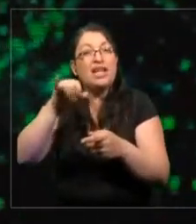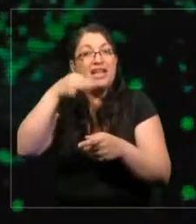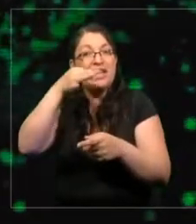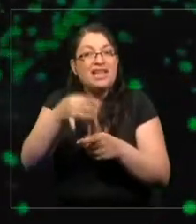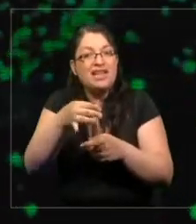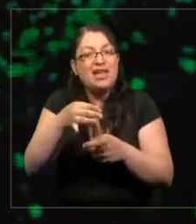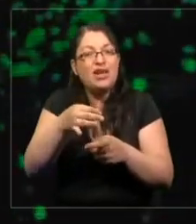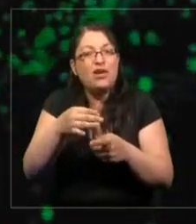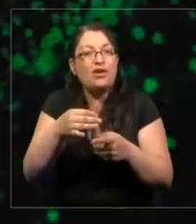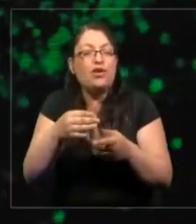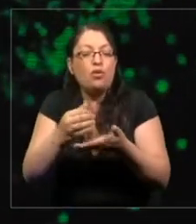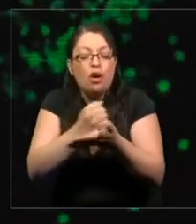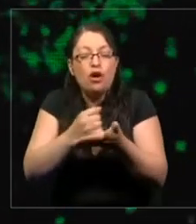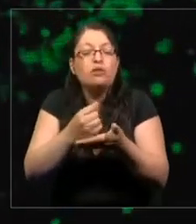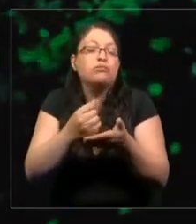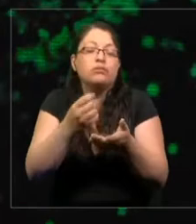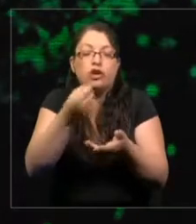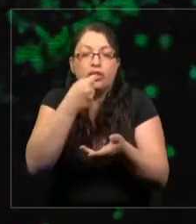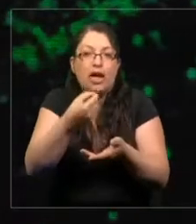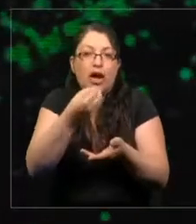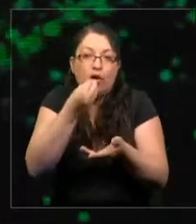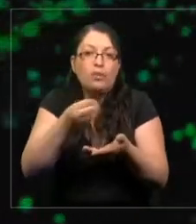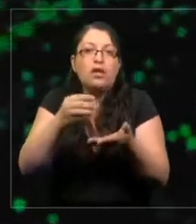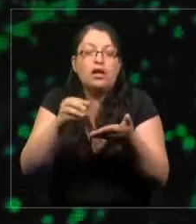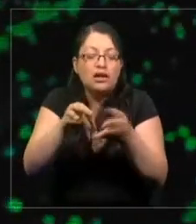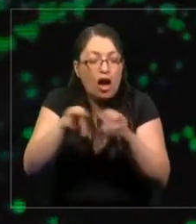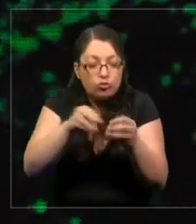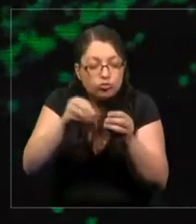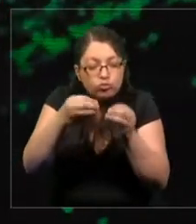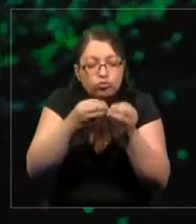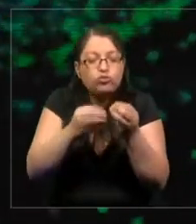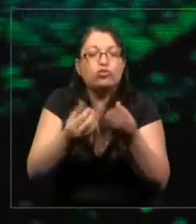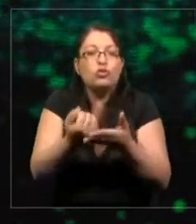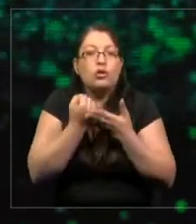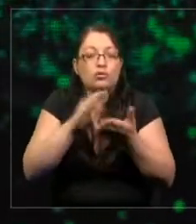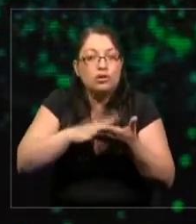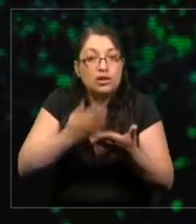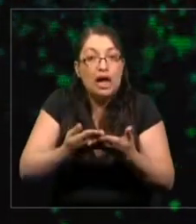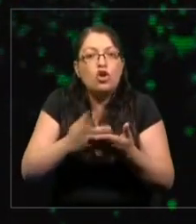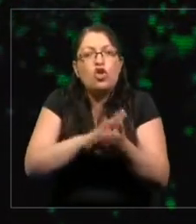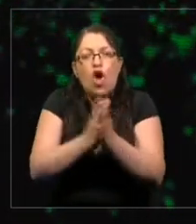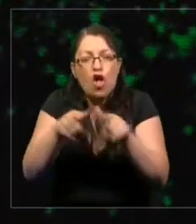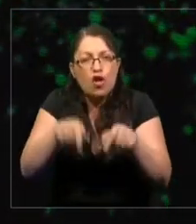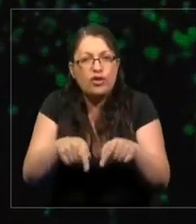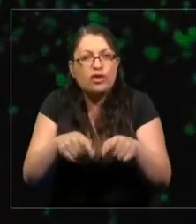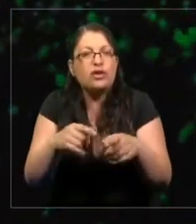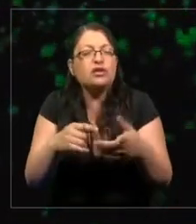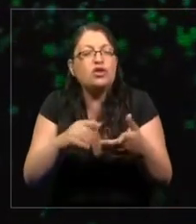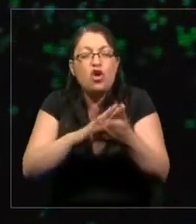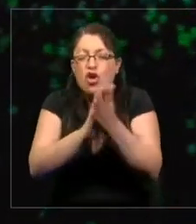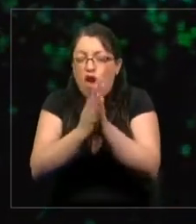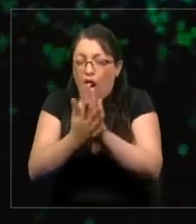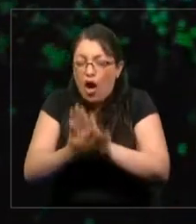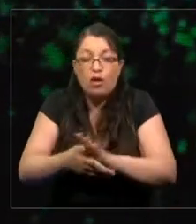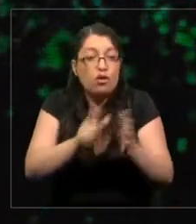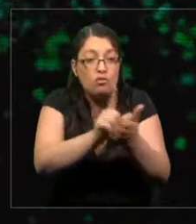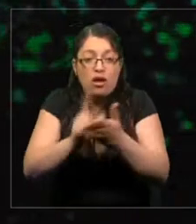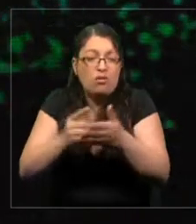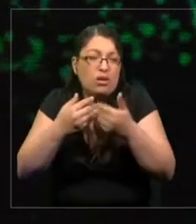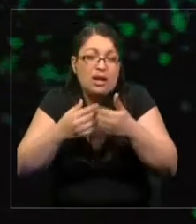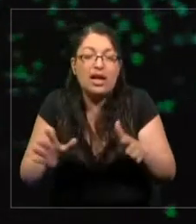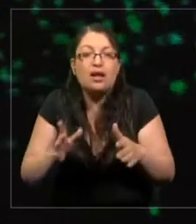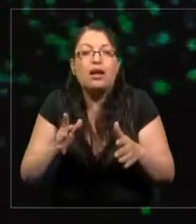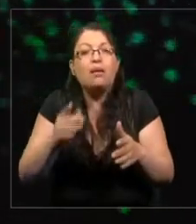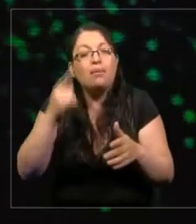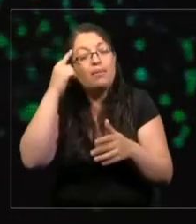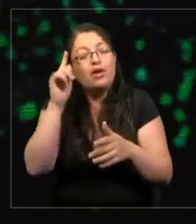aquello está conectado con la biodiversidad y son los servicios de los cuales dependemos estemos en donde estemos sin embargo porque